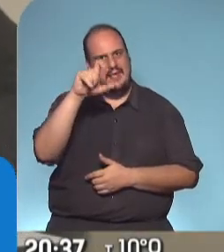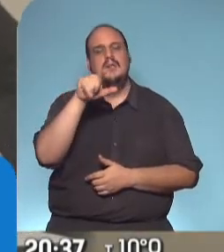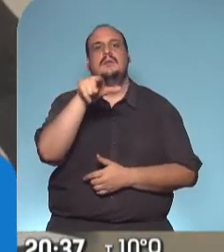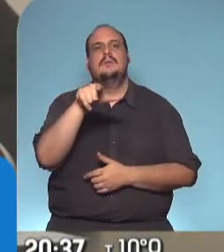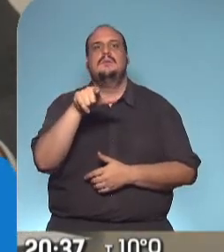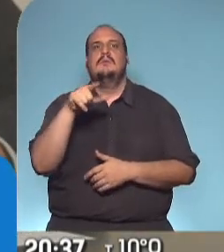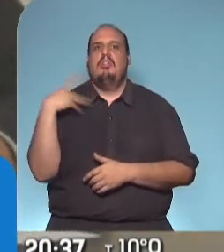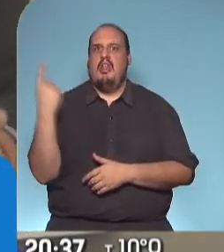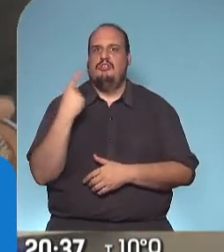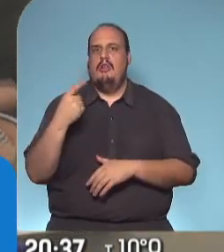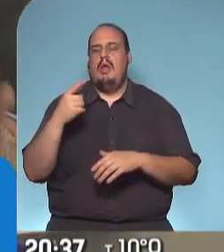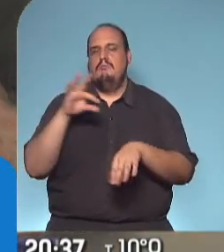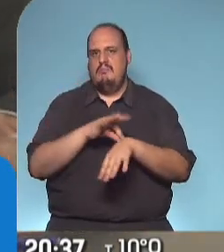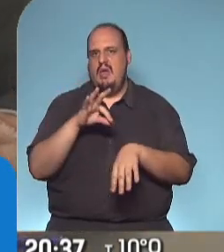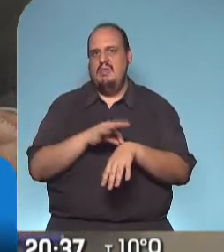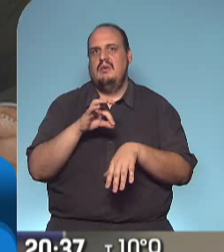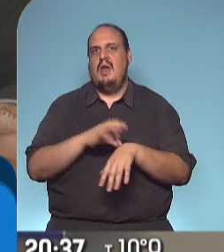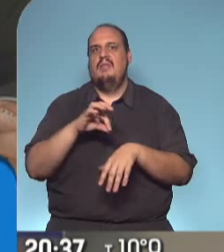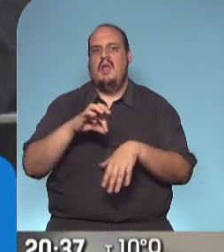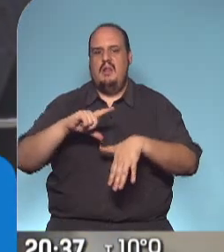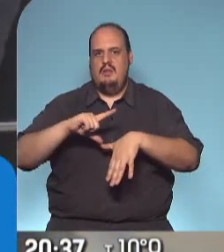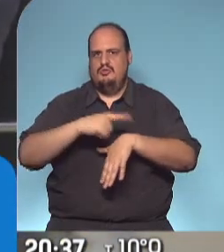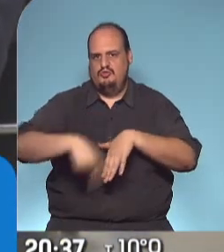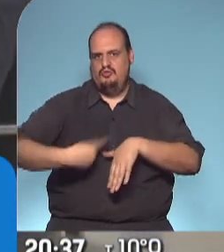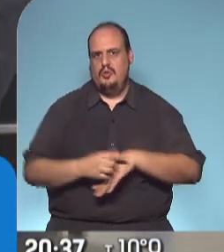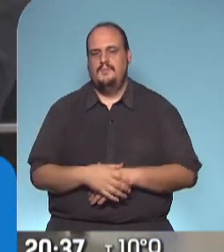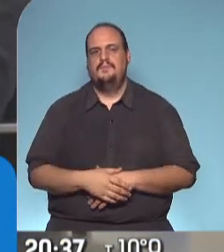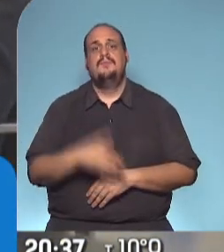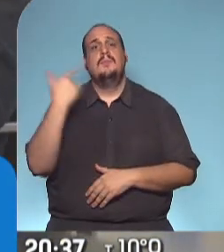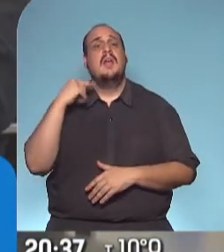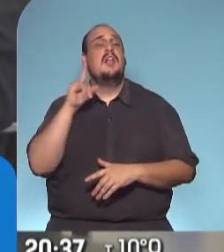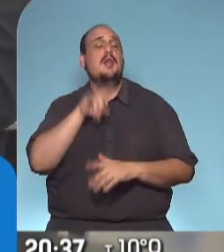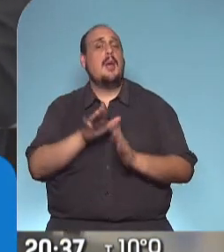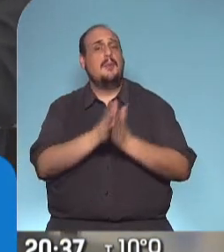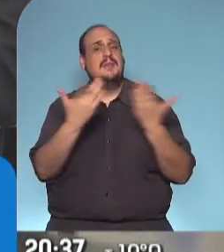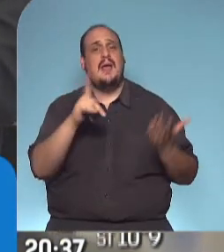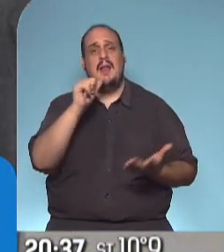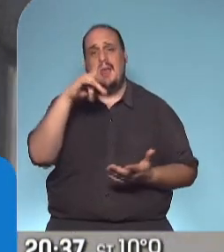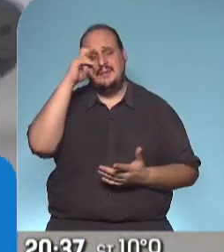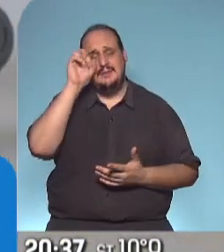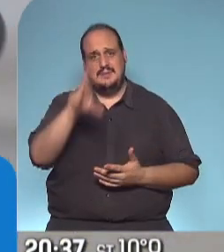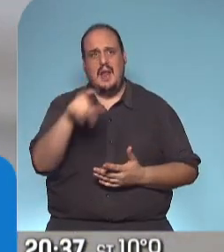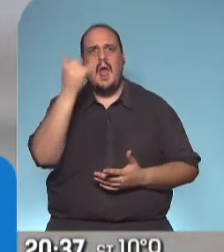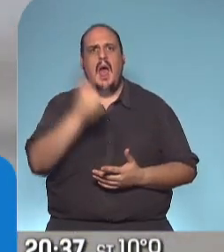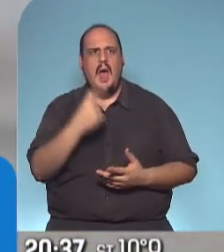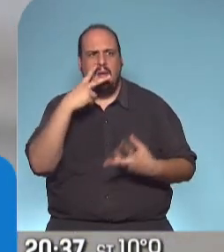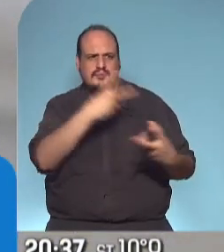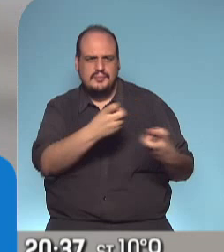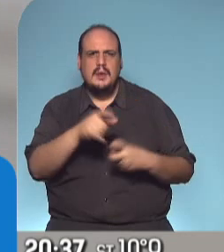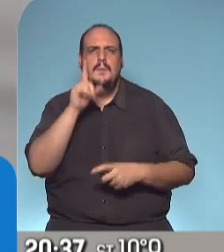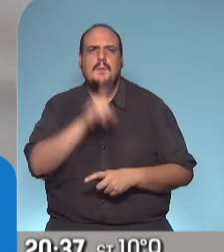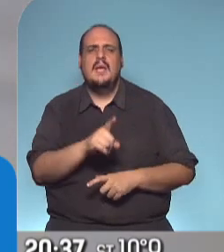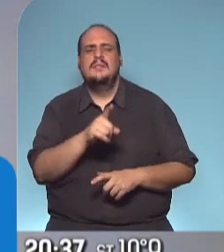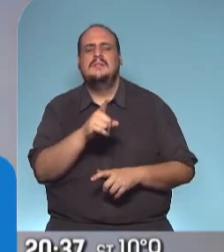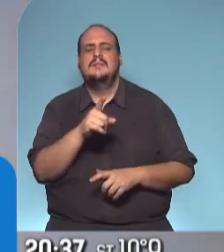sur el pasado lunes se publicó en la revista científica the lancet un estudio hecho en mil con 1.077 voluntarios